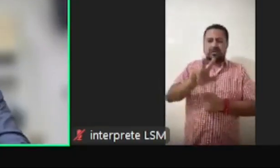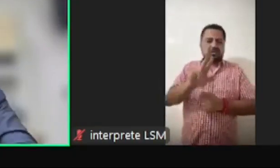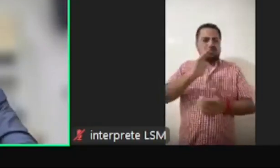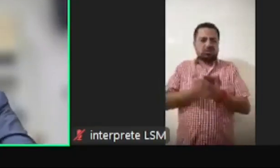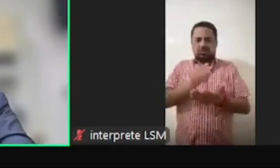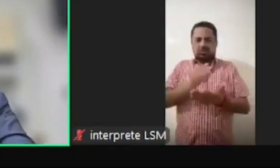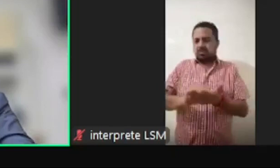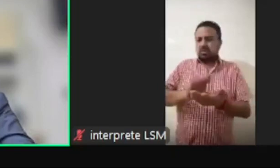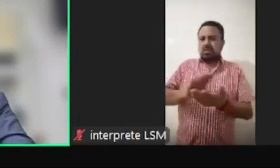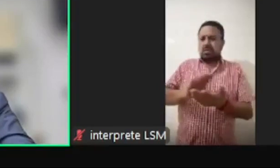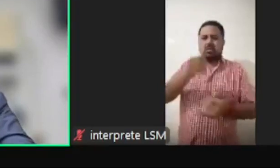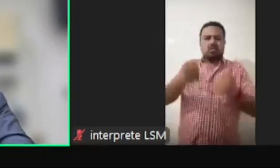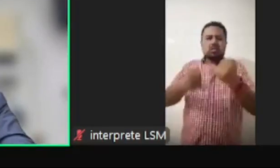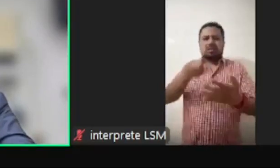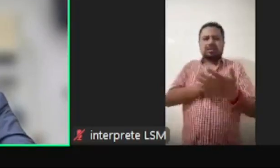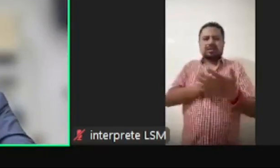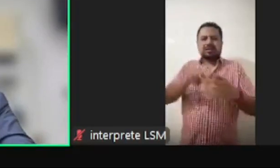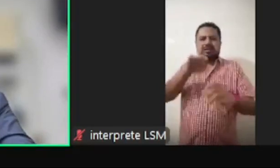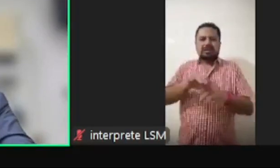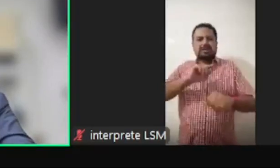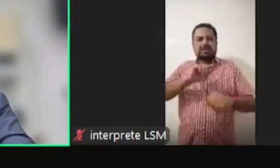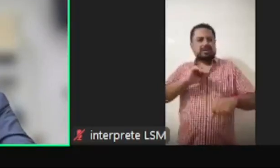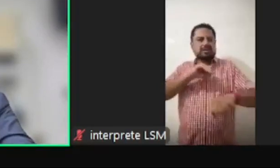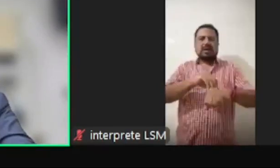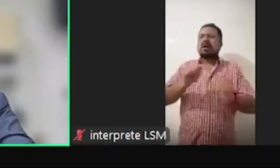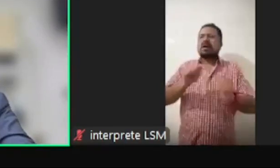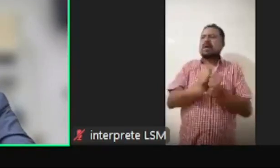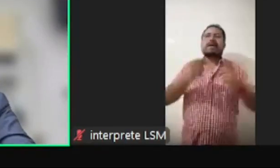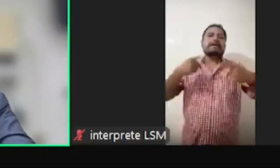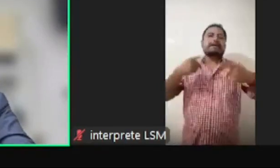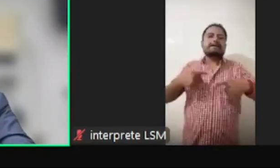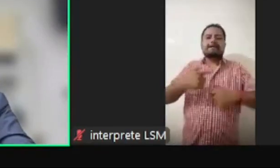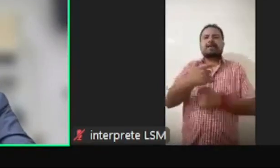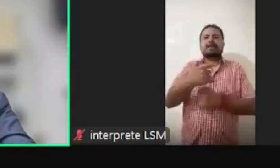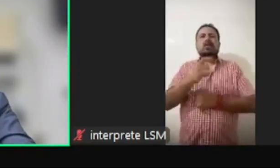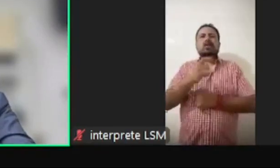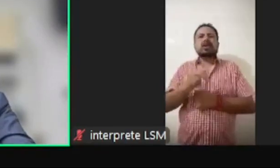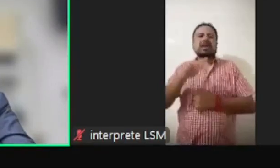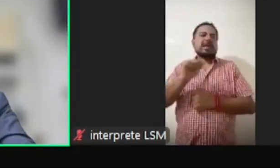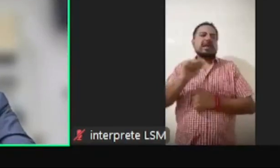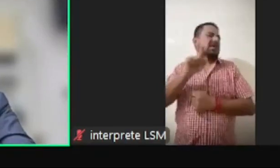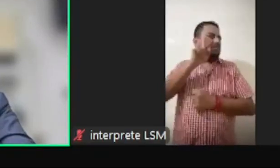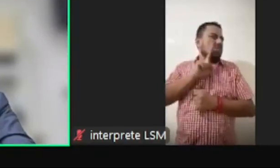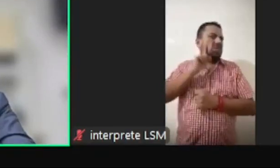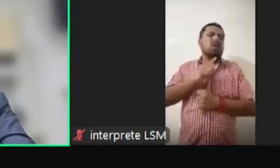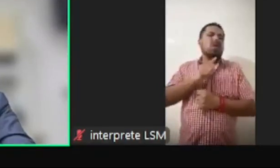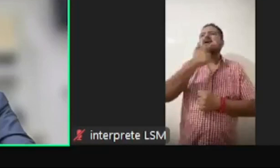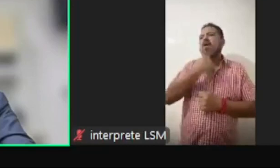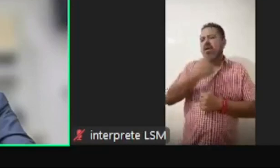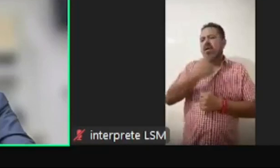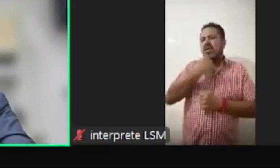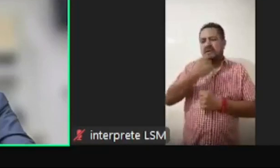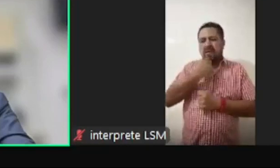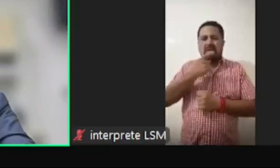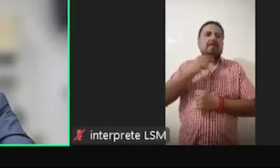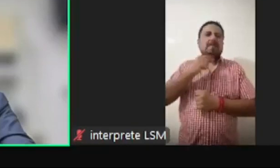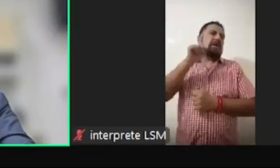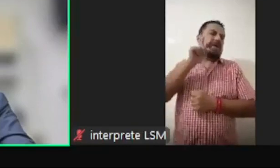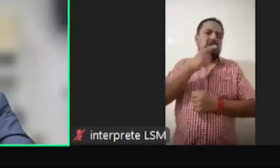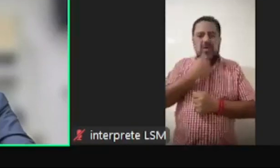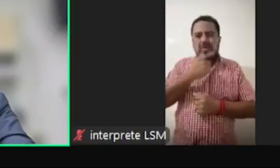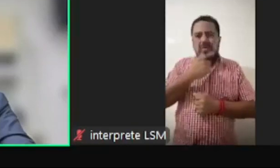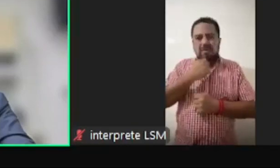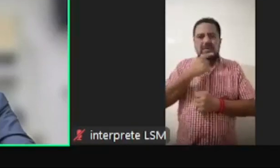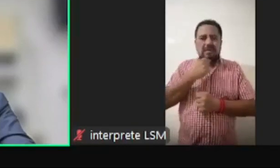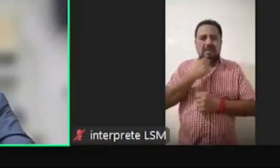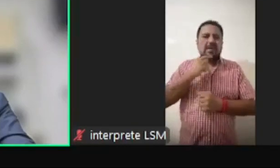relativos a los juicios electorales interpuestos por los ciudadanos Georgina de la Cruz Galeana, Adolfo Alberto Solís Maganda, Carlos Alberto Mendiola Alberto,